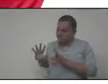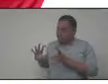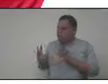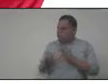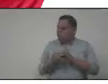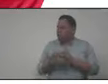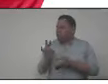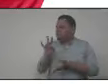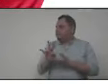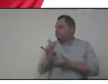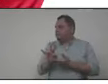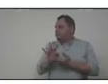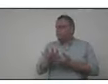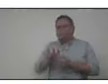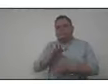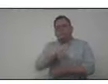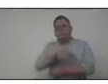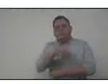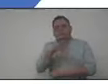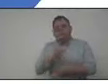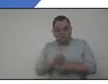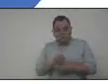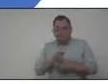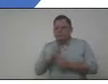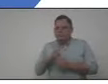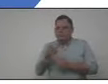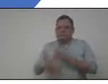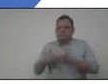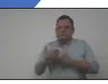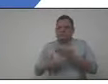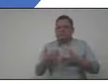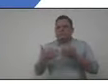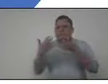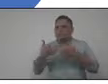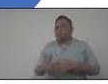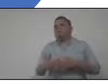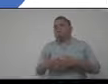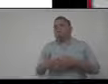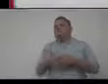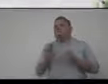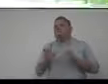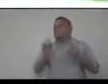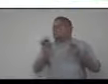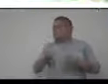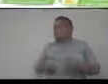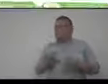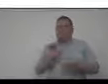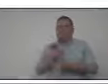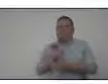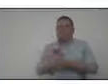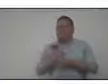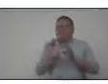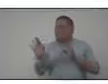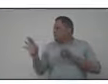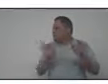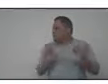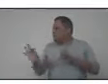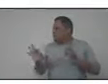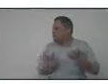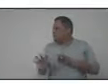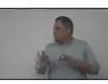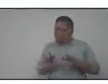el modelo de operación por procesos de la empresa. Esta estructura nos permite la organización y la